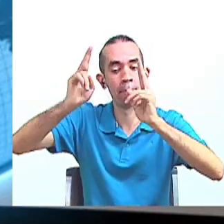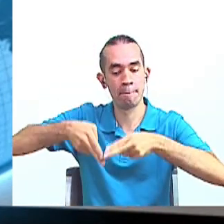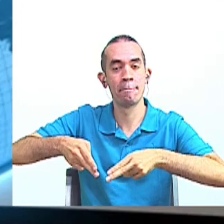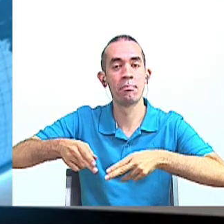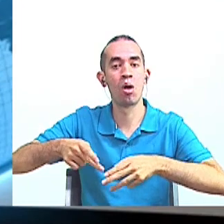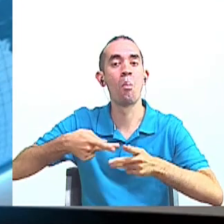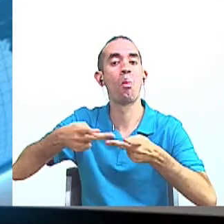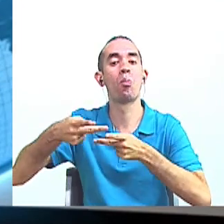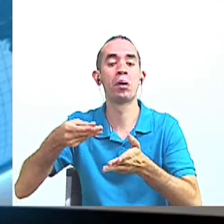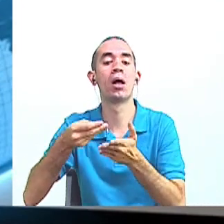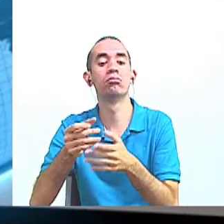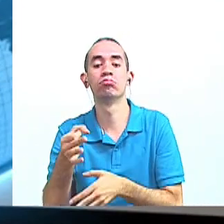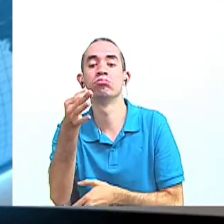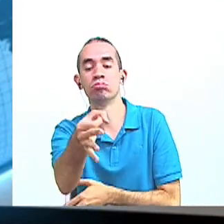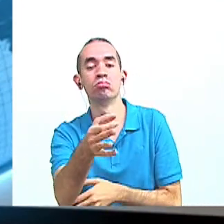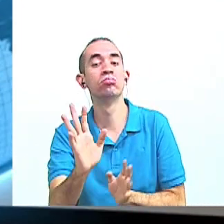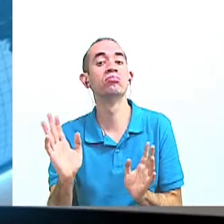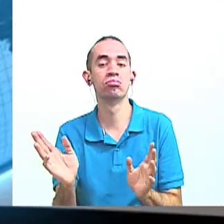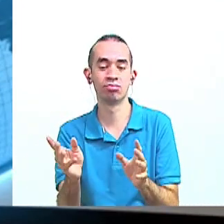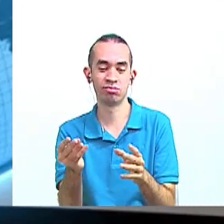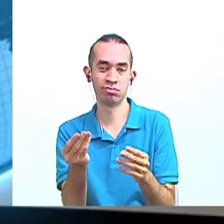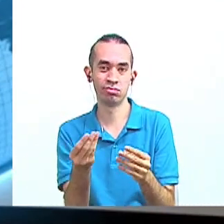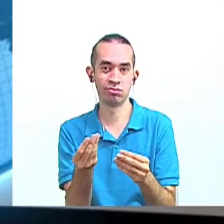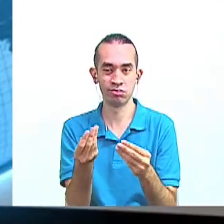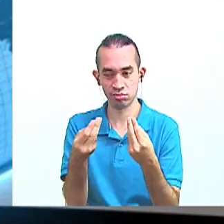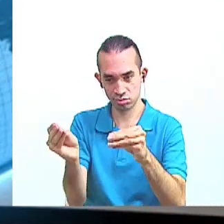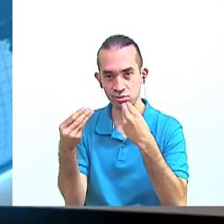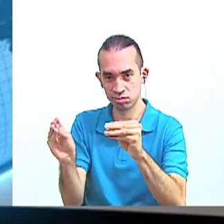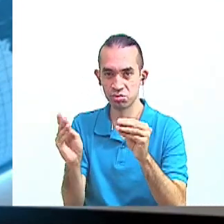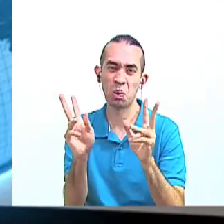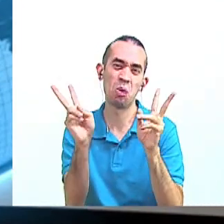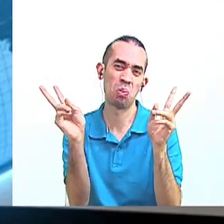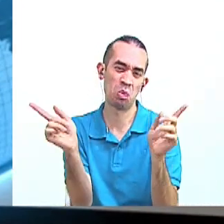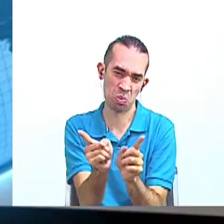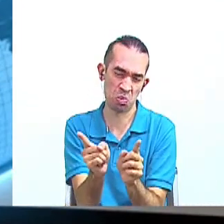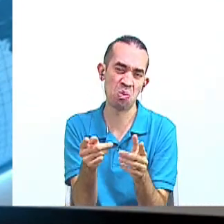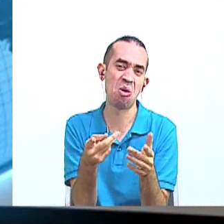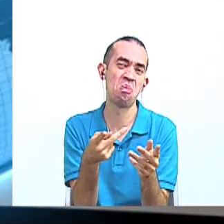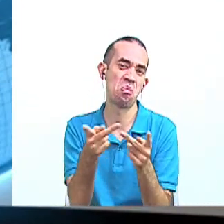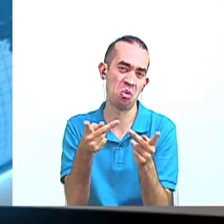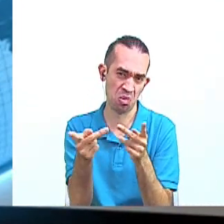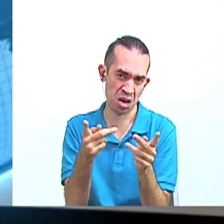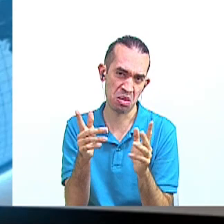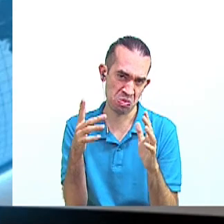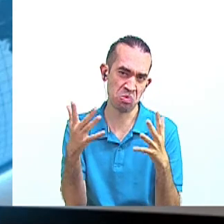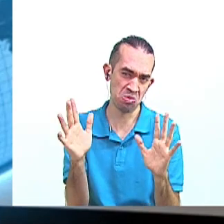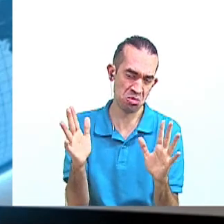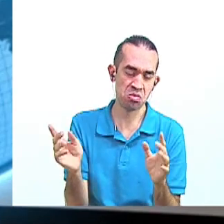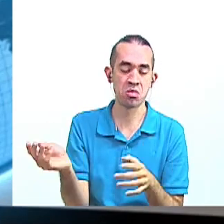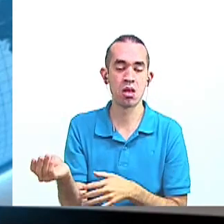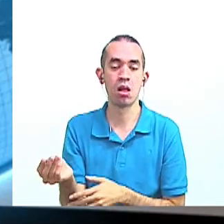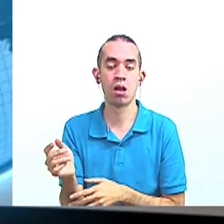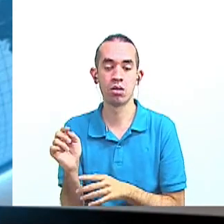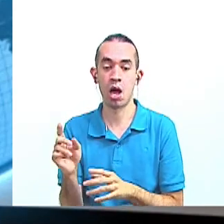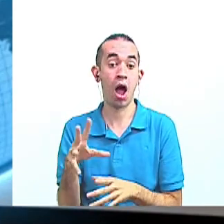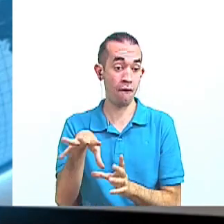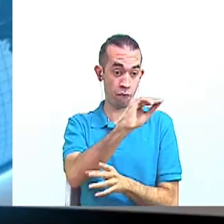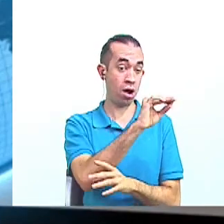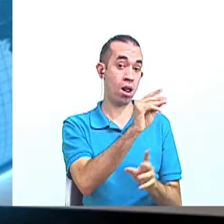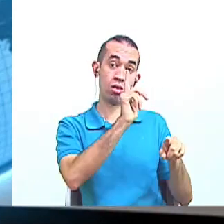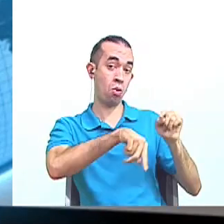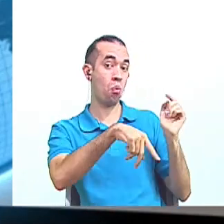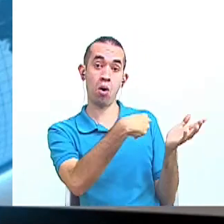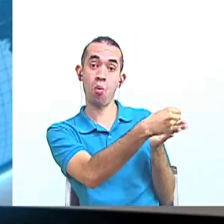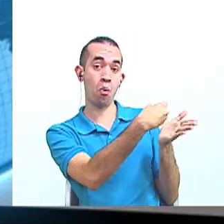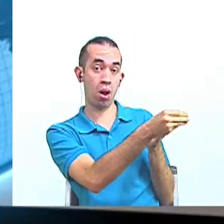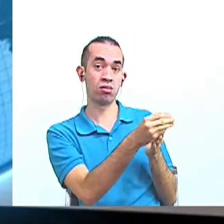gastar solamente en lo que se llamaba los comisariatos, que eran pequeños almacenes, algo parecido a las pulperías que algunos de nosotros